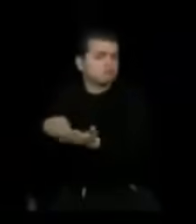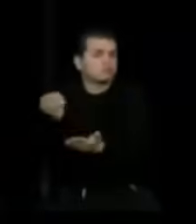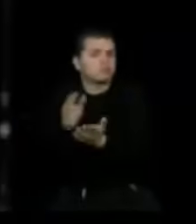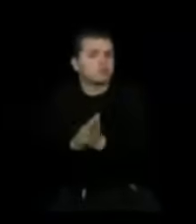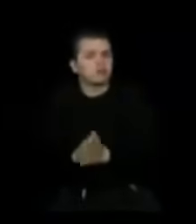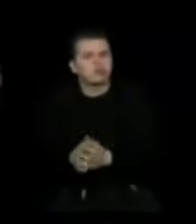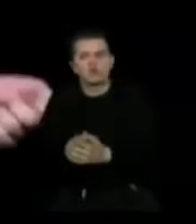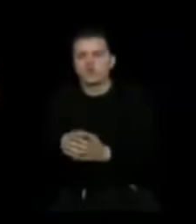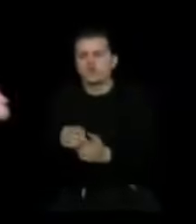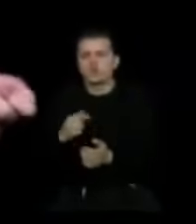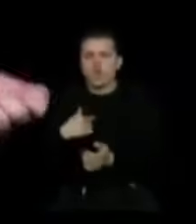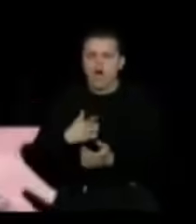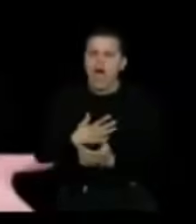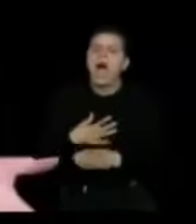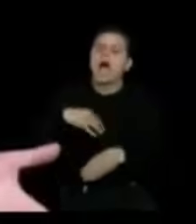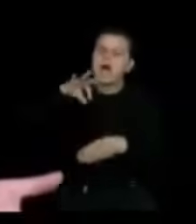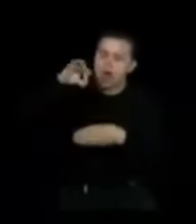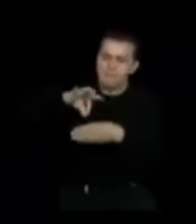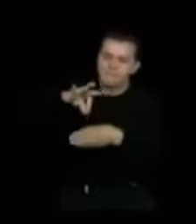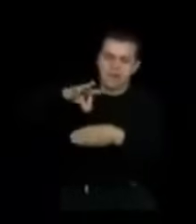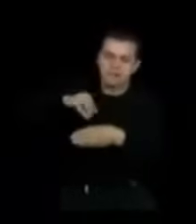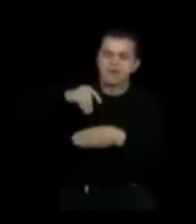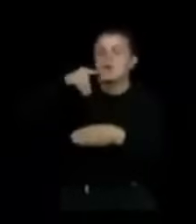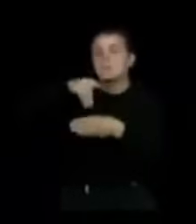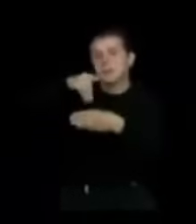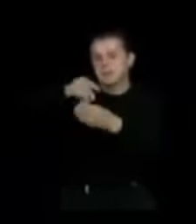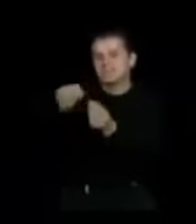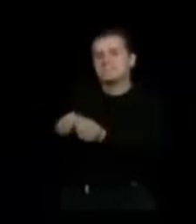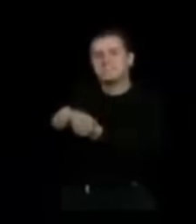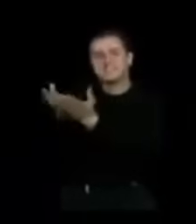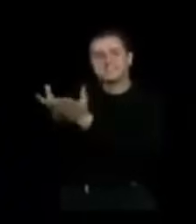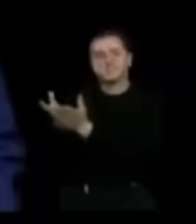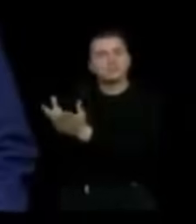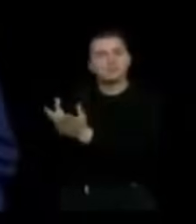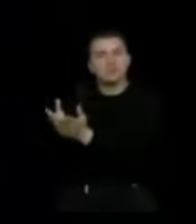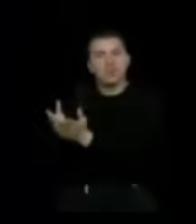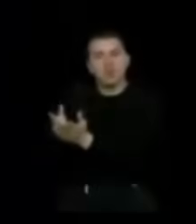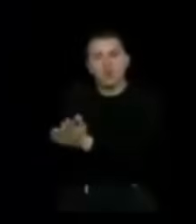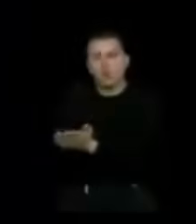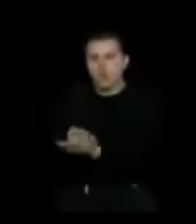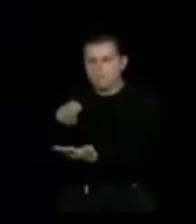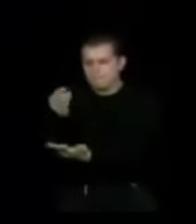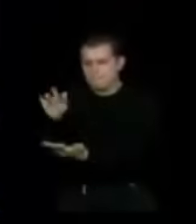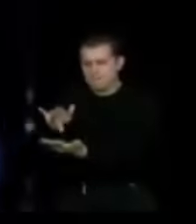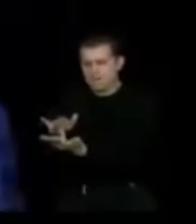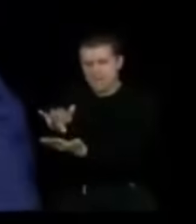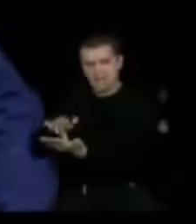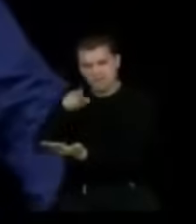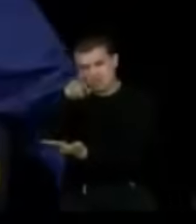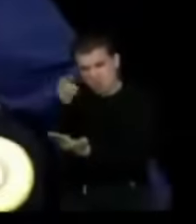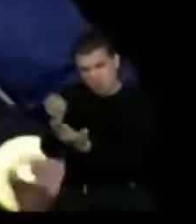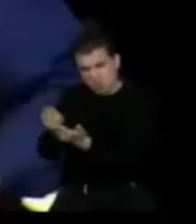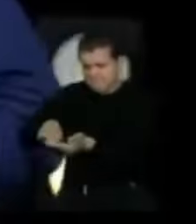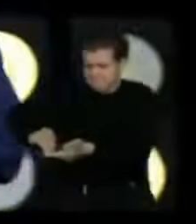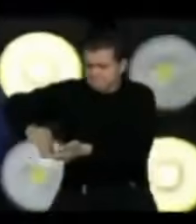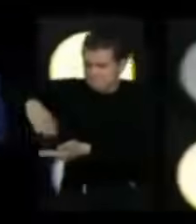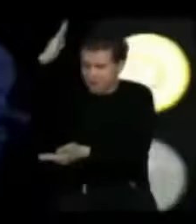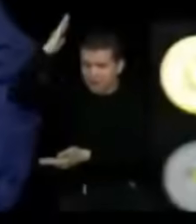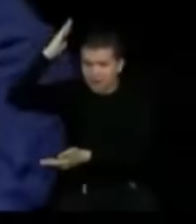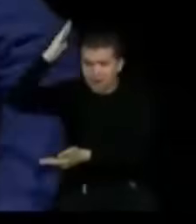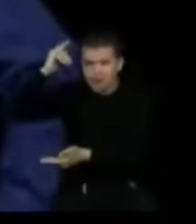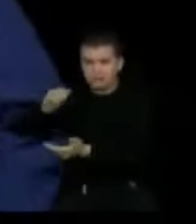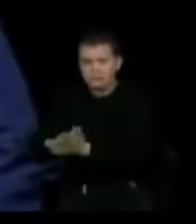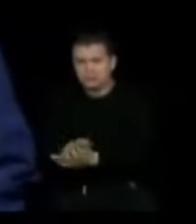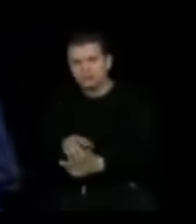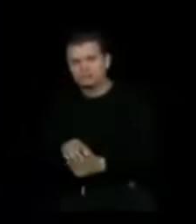No es algo que tú puedes dar una ofrenda y comprar con dinero. El precio fue demasiado alto. Fue la sangre